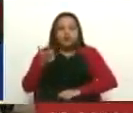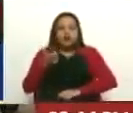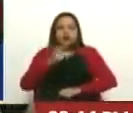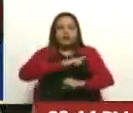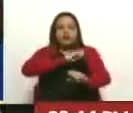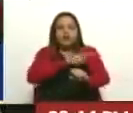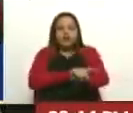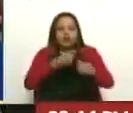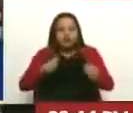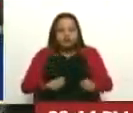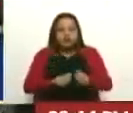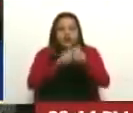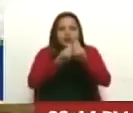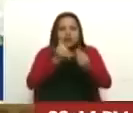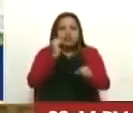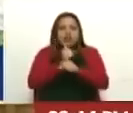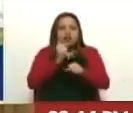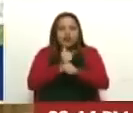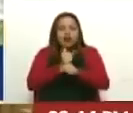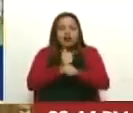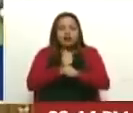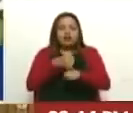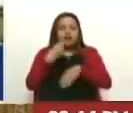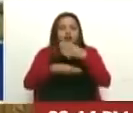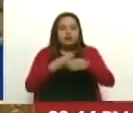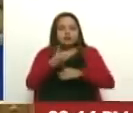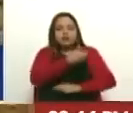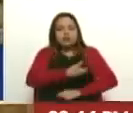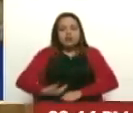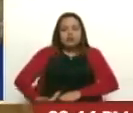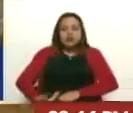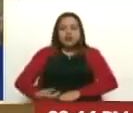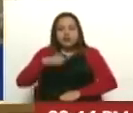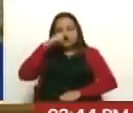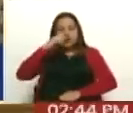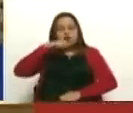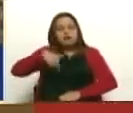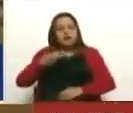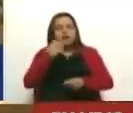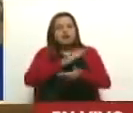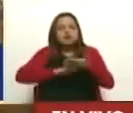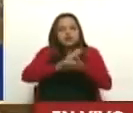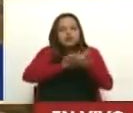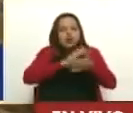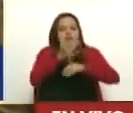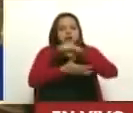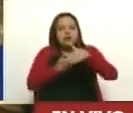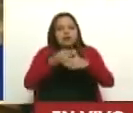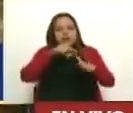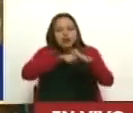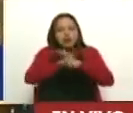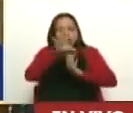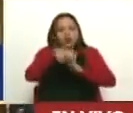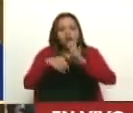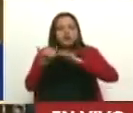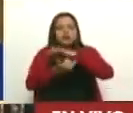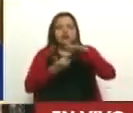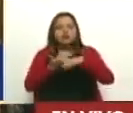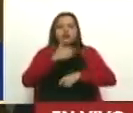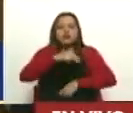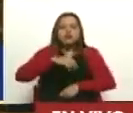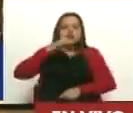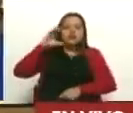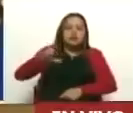y acompañar las acciones que ha emprendido el jefe de Estado venezolano para combatir los hechos de corrupción en nuestro país, en